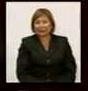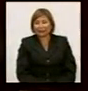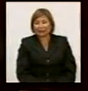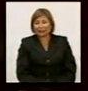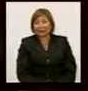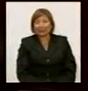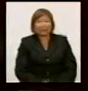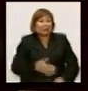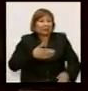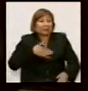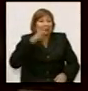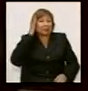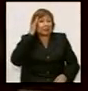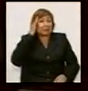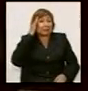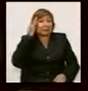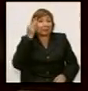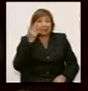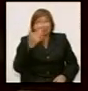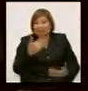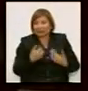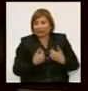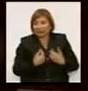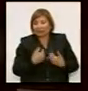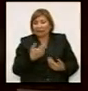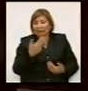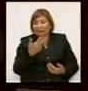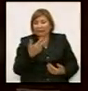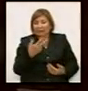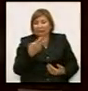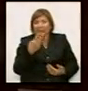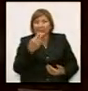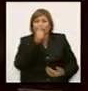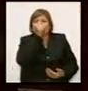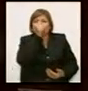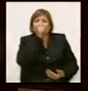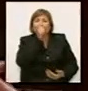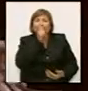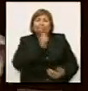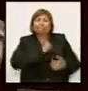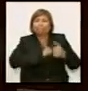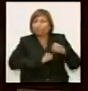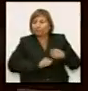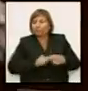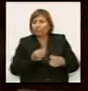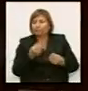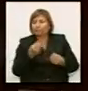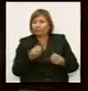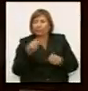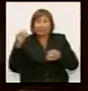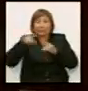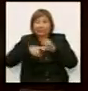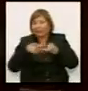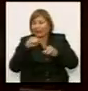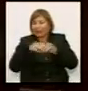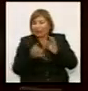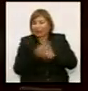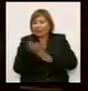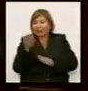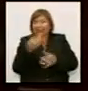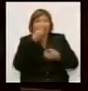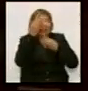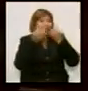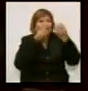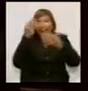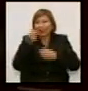Yo sabía que teníamos 2 o 3 tíos que iban a sufrir para ver cómo se colaban y salían para dar la